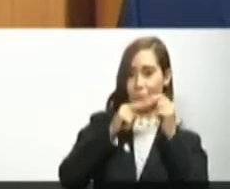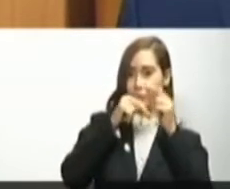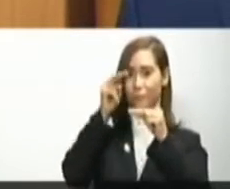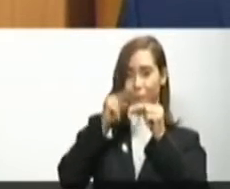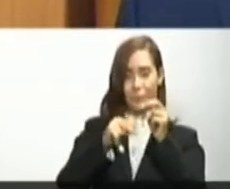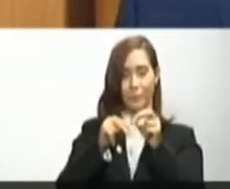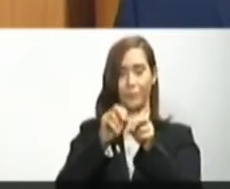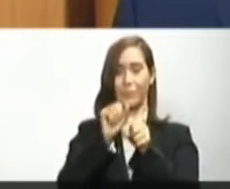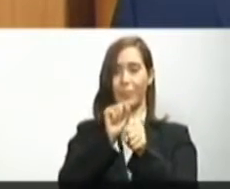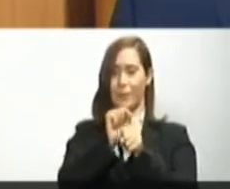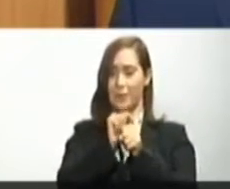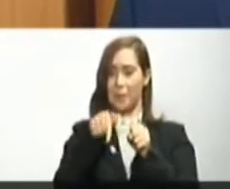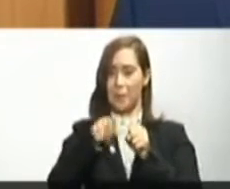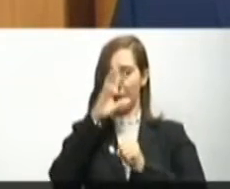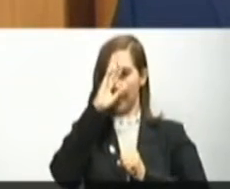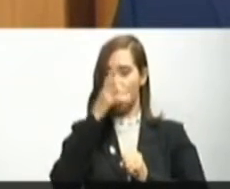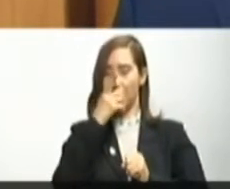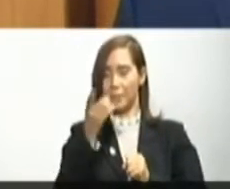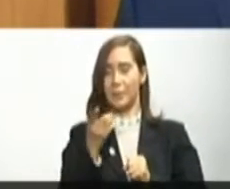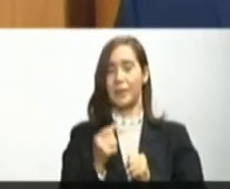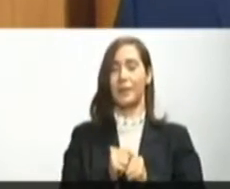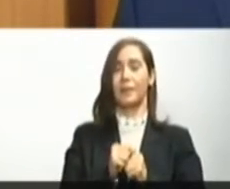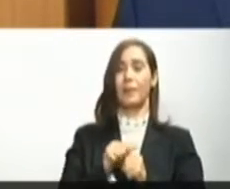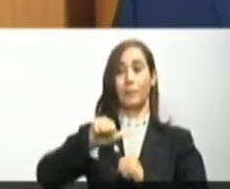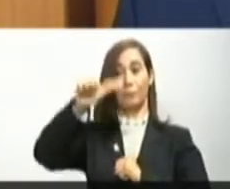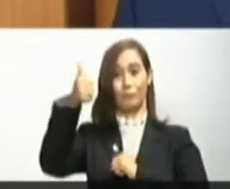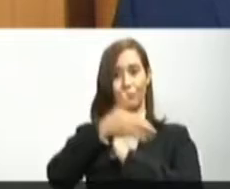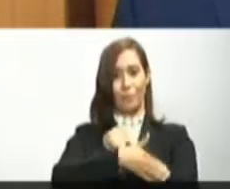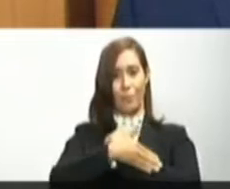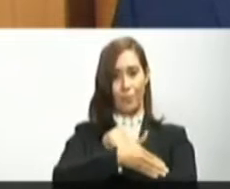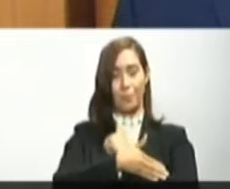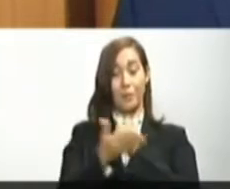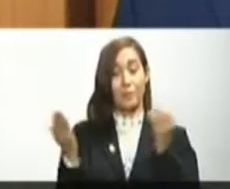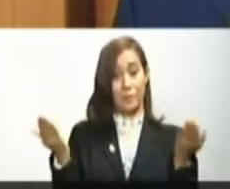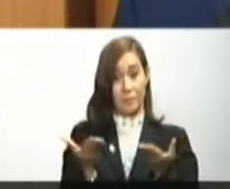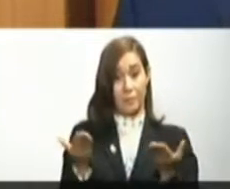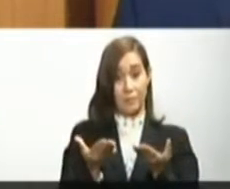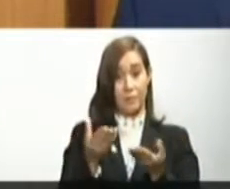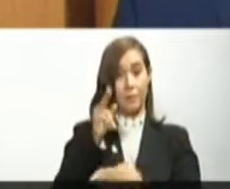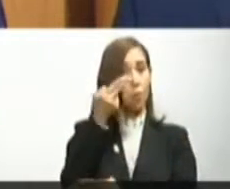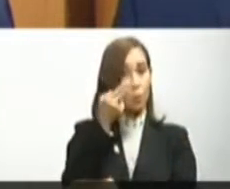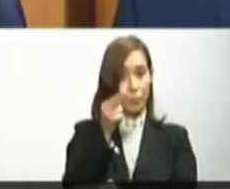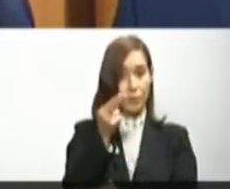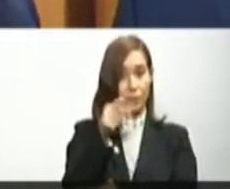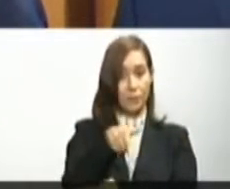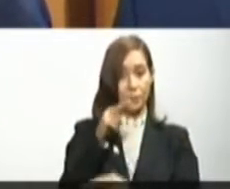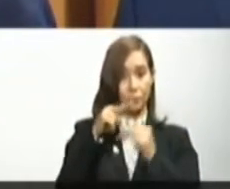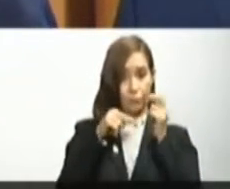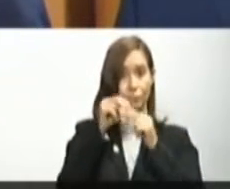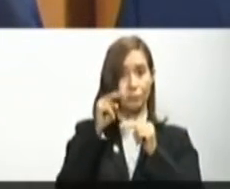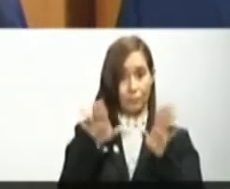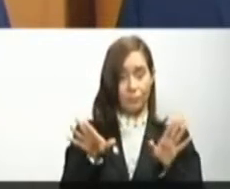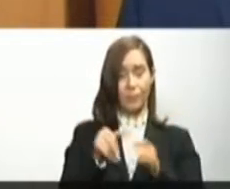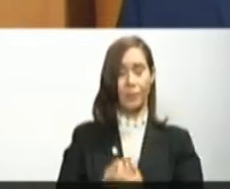saben, ya muchos de ellos están presentes en el área de la hotelería.